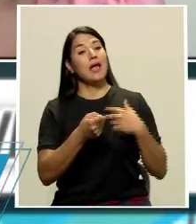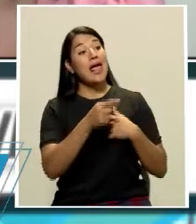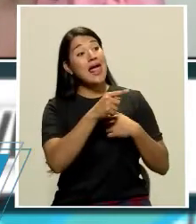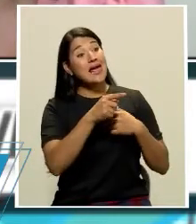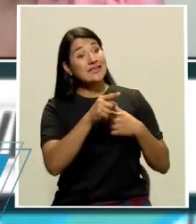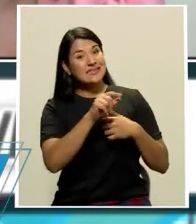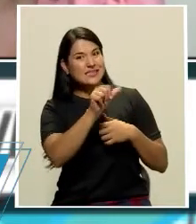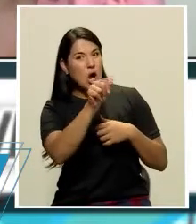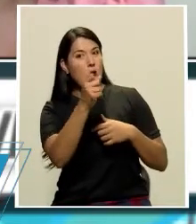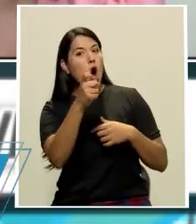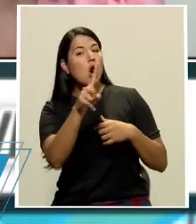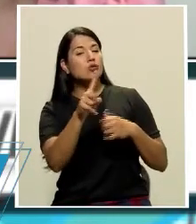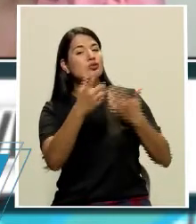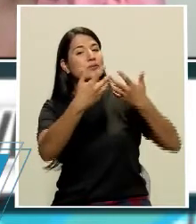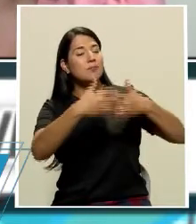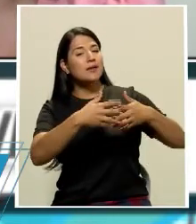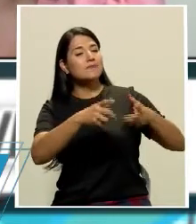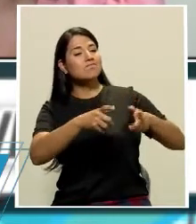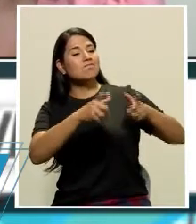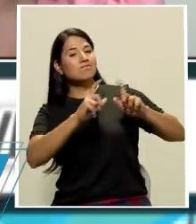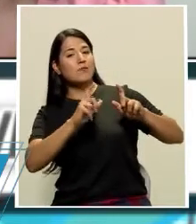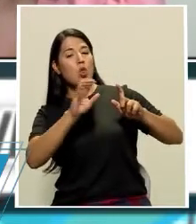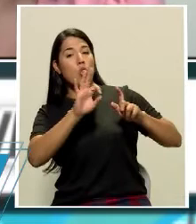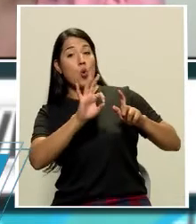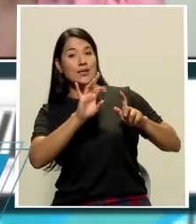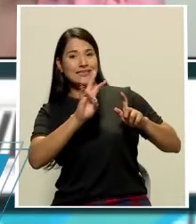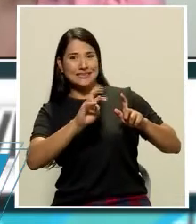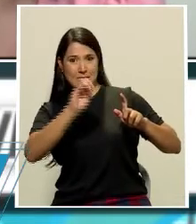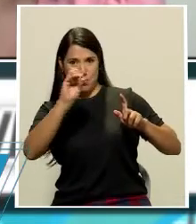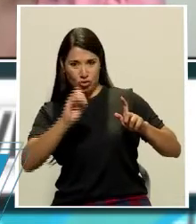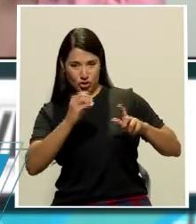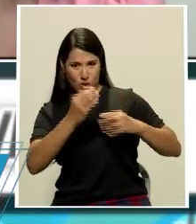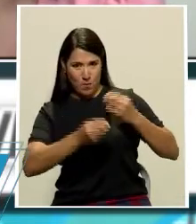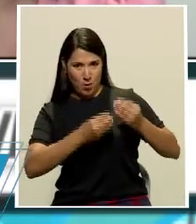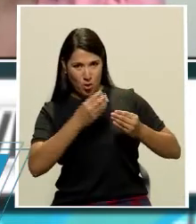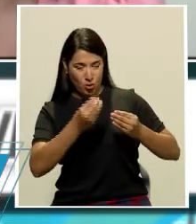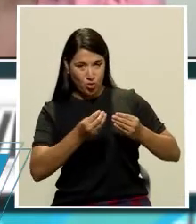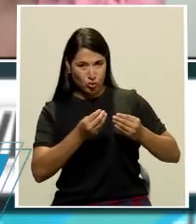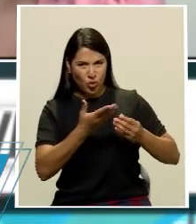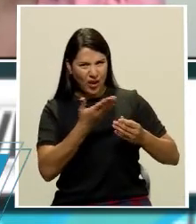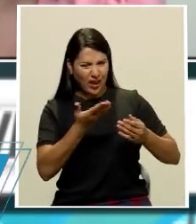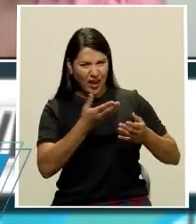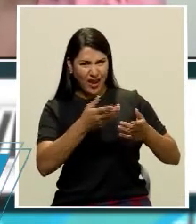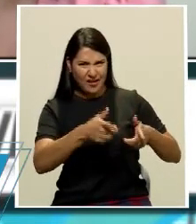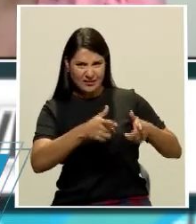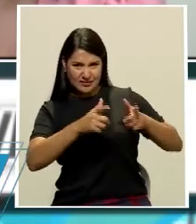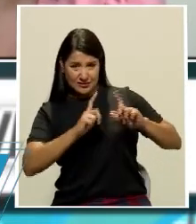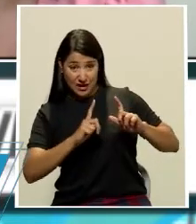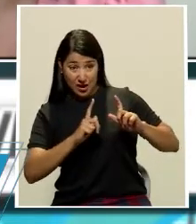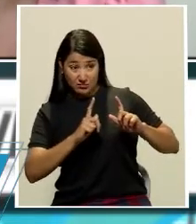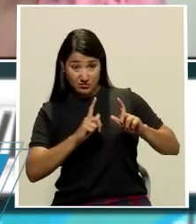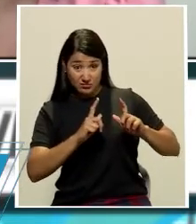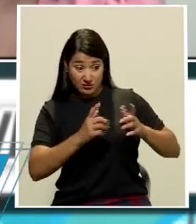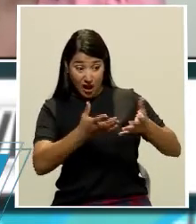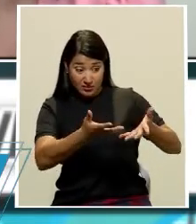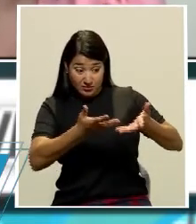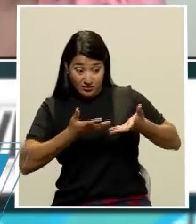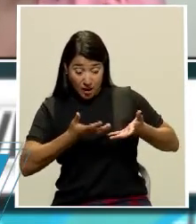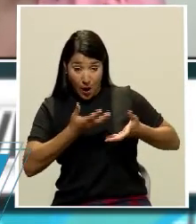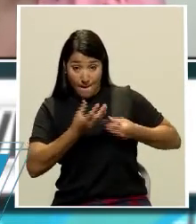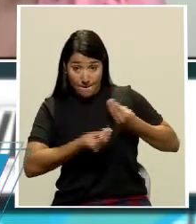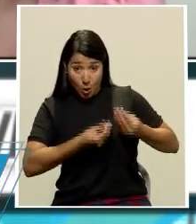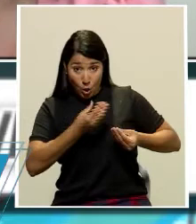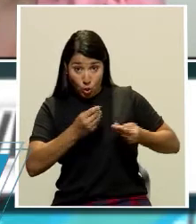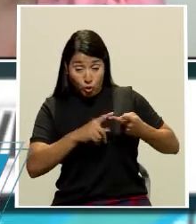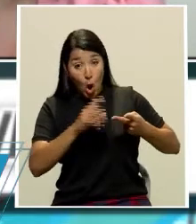el 97% de los ingresos, ¿qué es lo que les dan a ustedes? ¿Directamente los alimentos